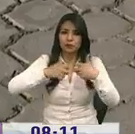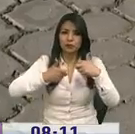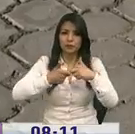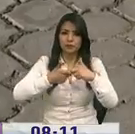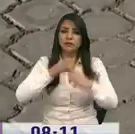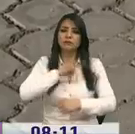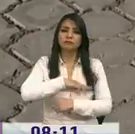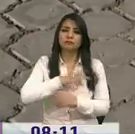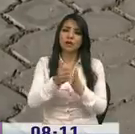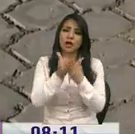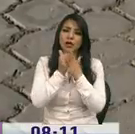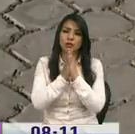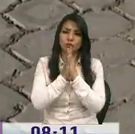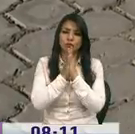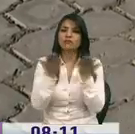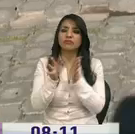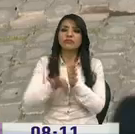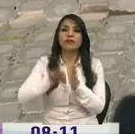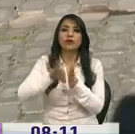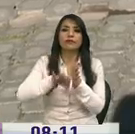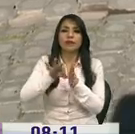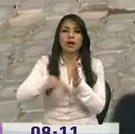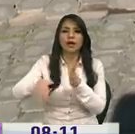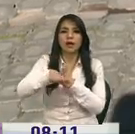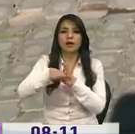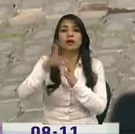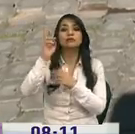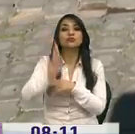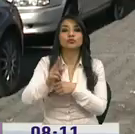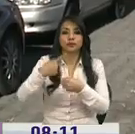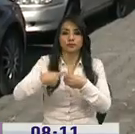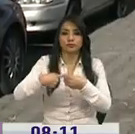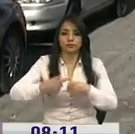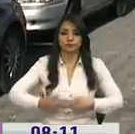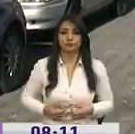municipio llegue para el sector de la ferroviaria Alta al sur de Quito. Informó Sofía Vintero.